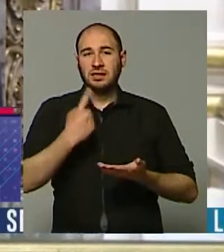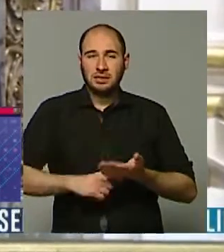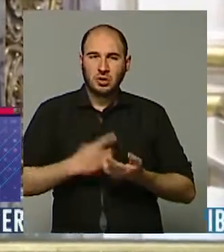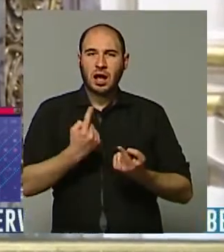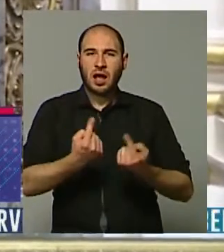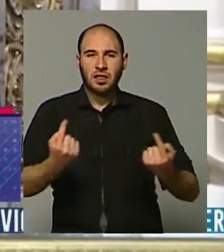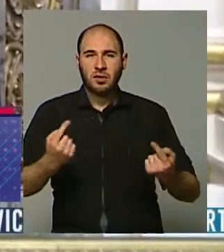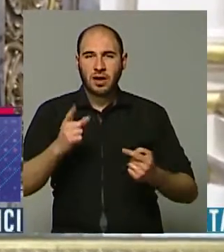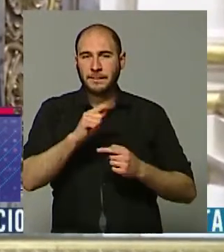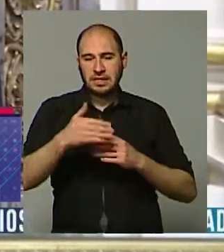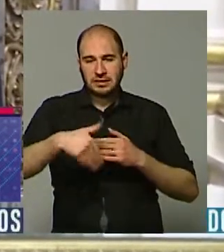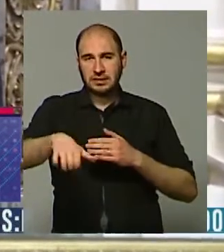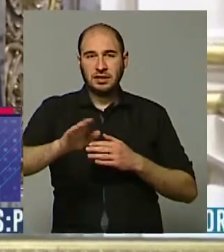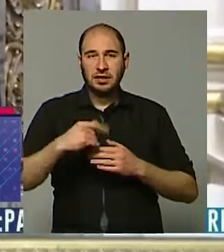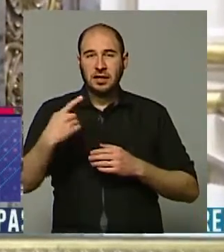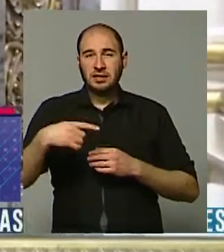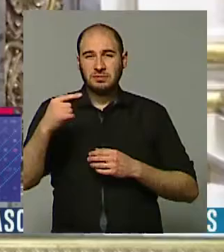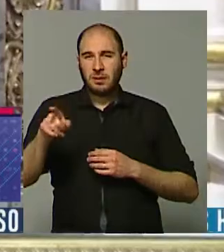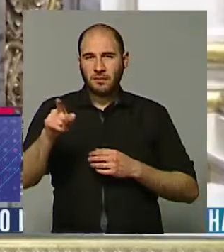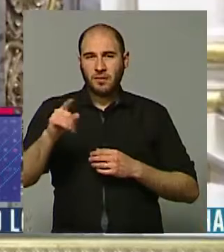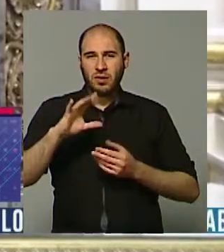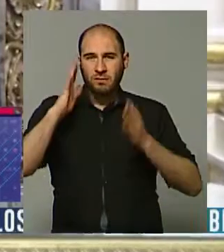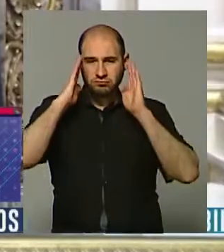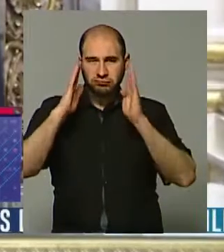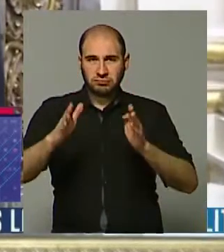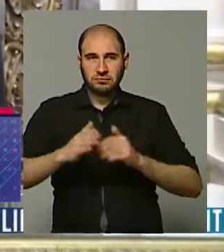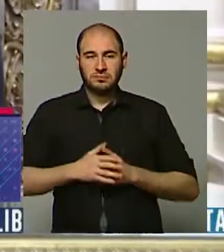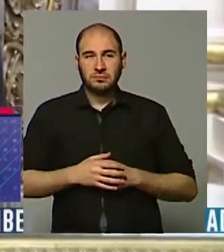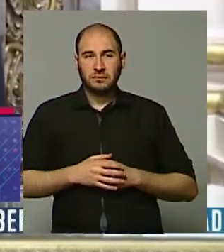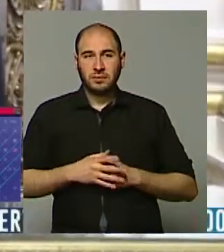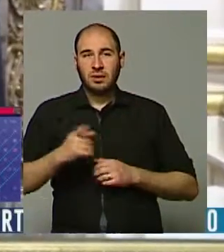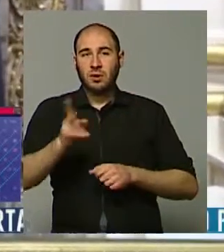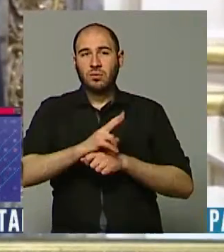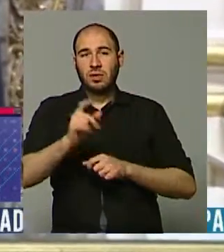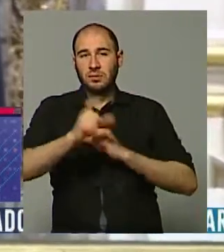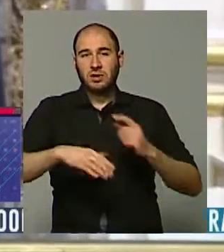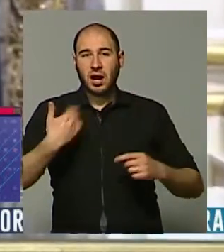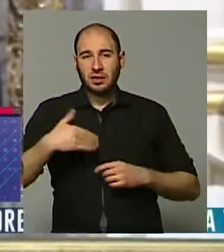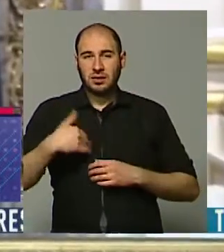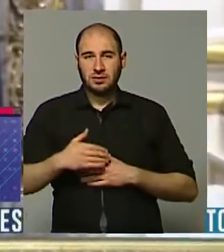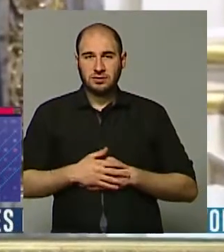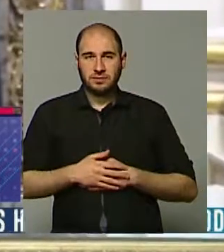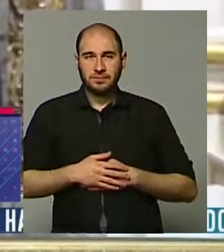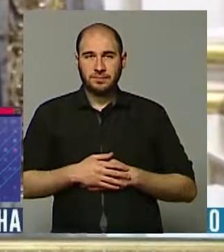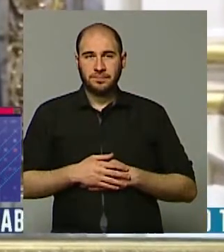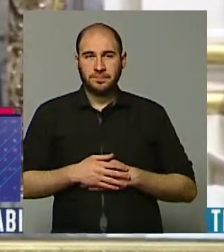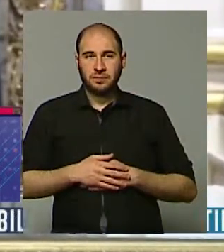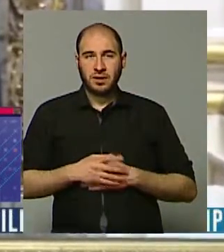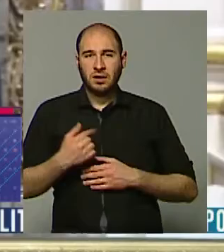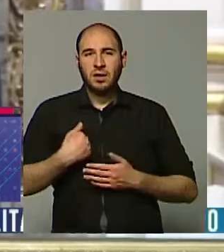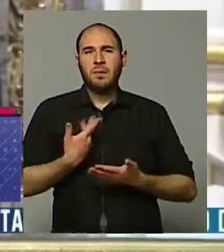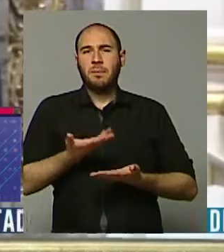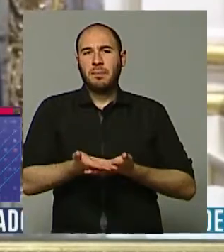a tomar en los próximos meses siempre tengas tu foco en cuidar a los argentinos. Y no te lo